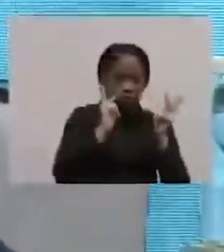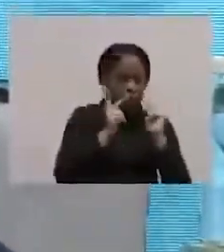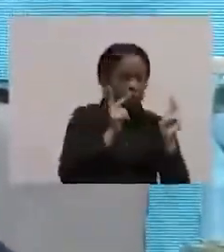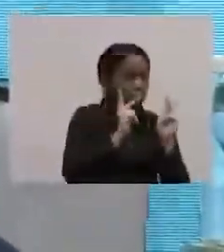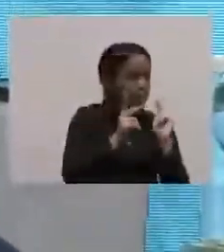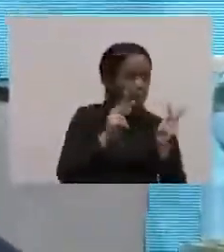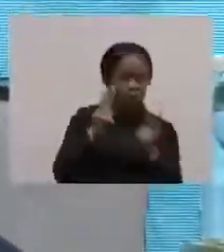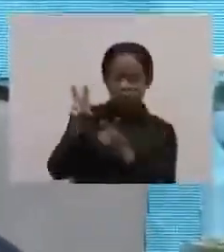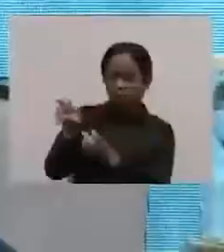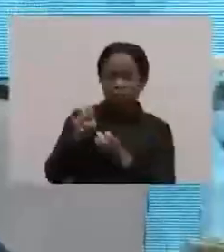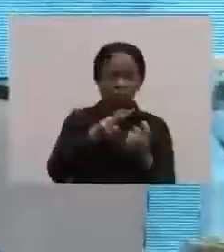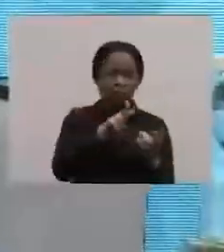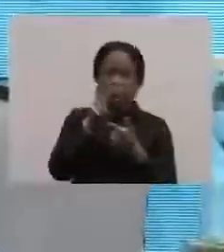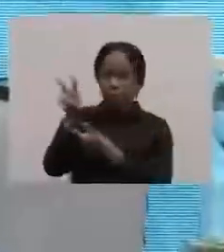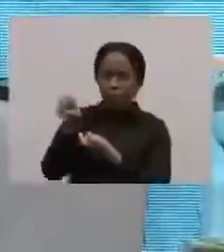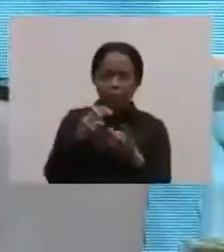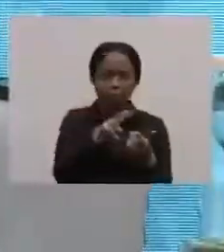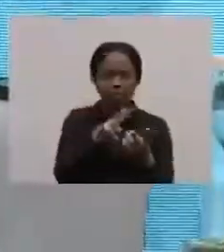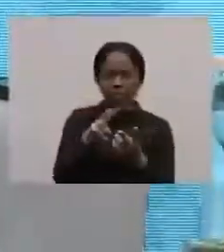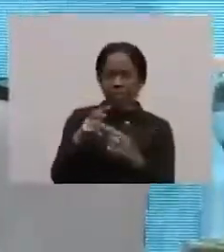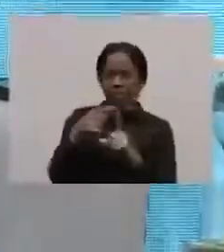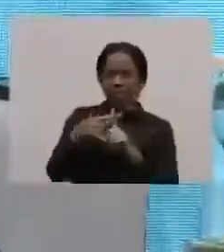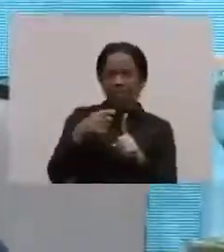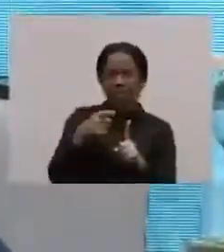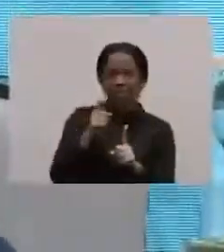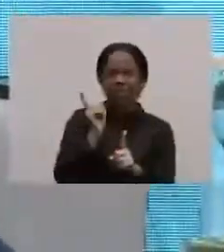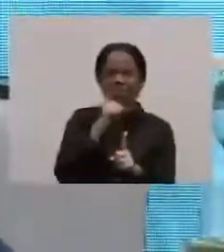construido sobre la base de informaciones falsas.